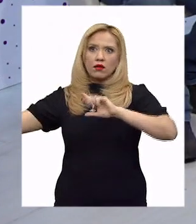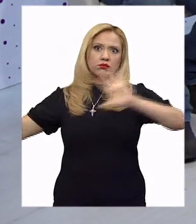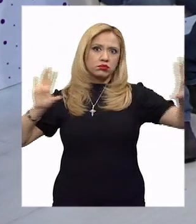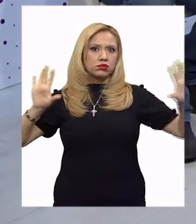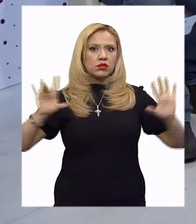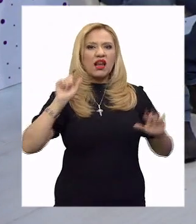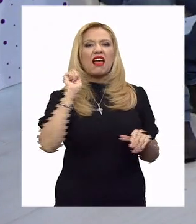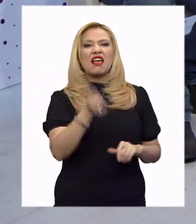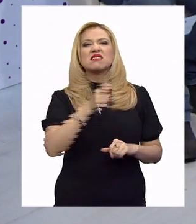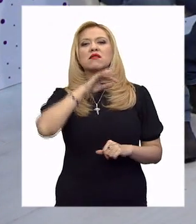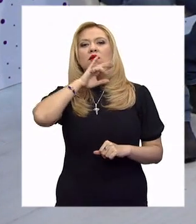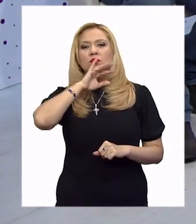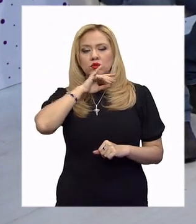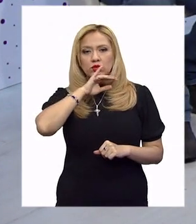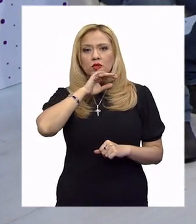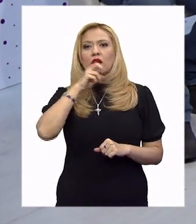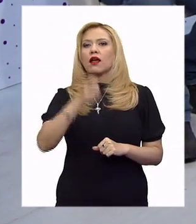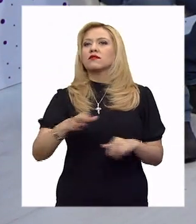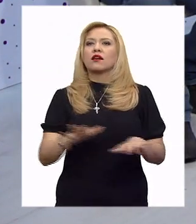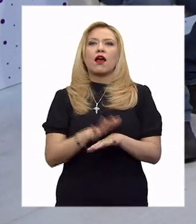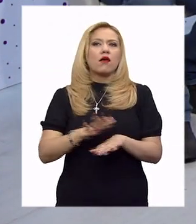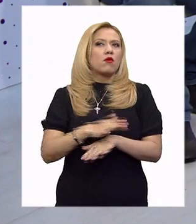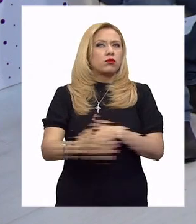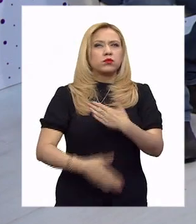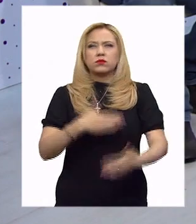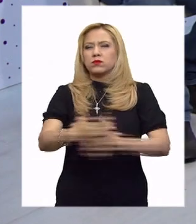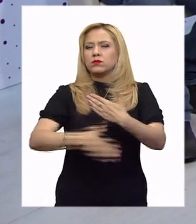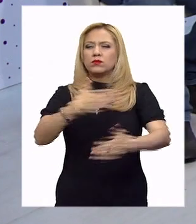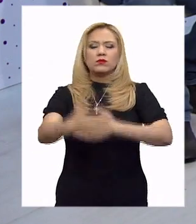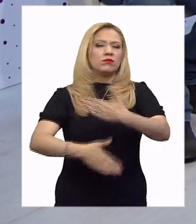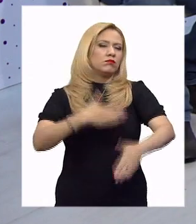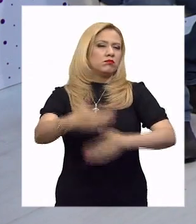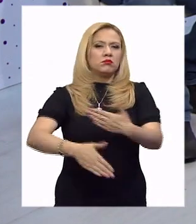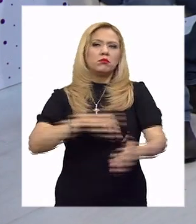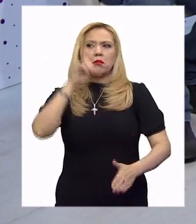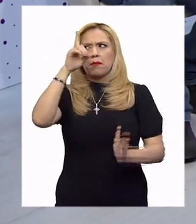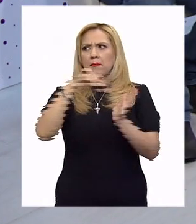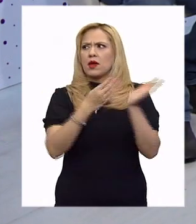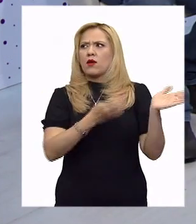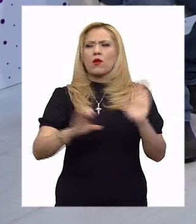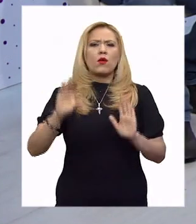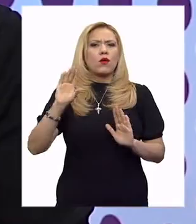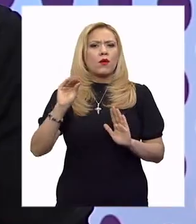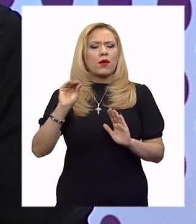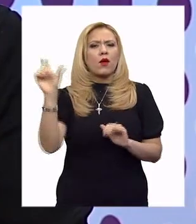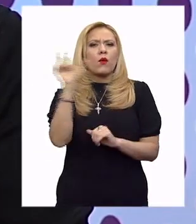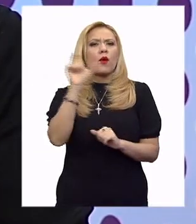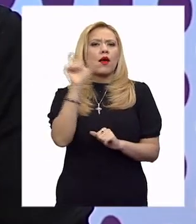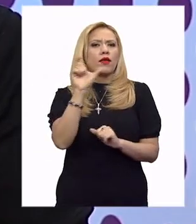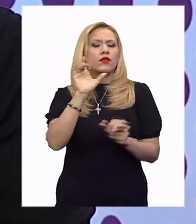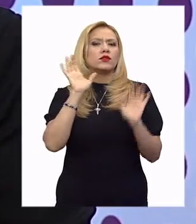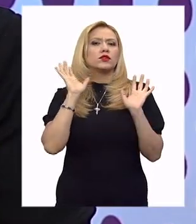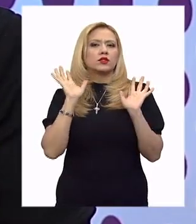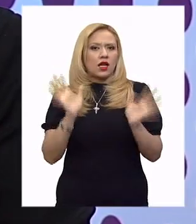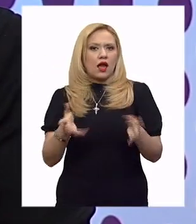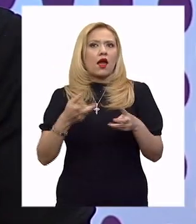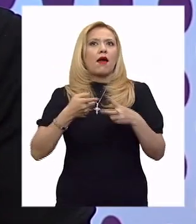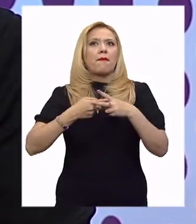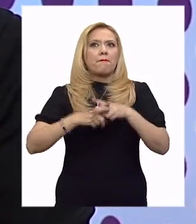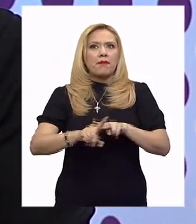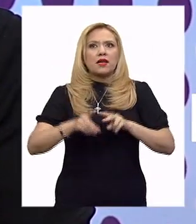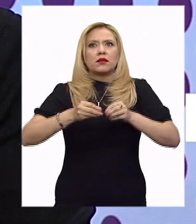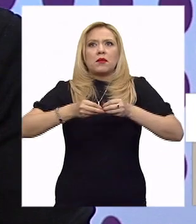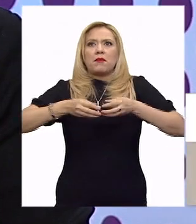corrupción y este concepto ha ido evolucionando a partir de los años 90, cuando ya tienes ciertas intervenciones en el desarrollo